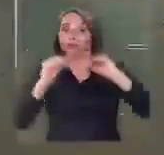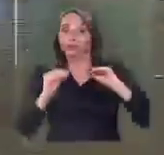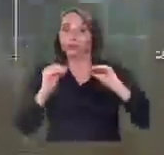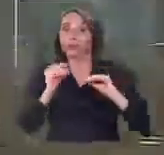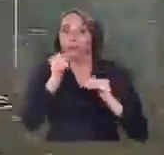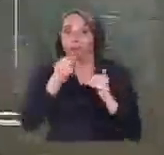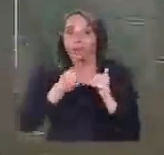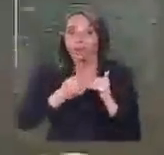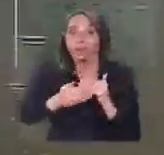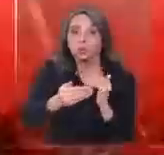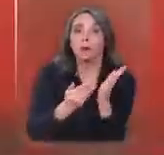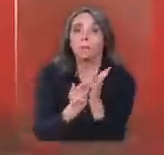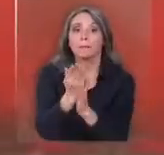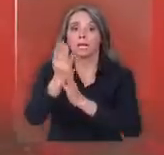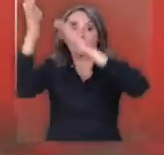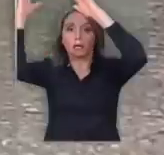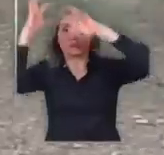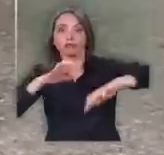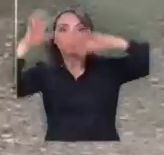Se viene la lluvia.